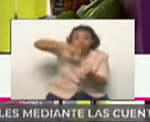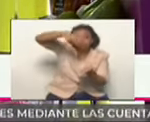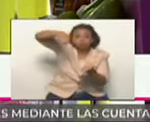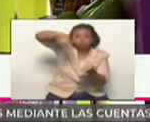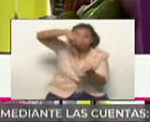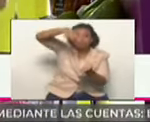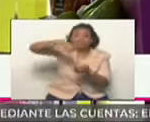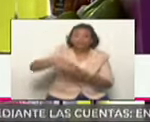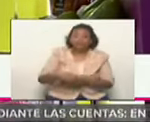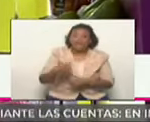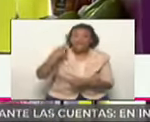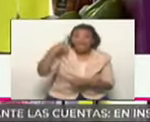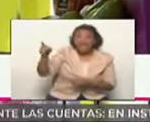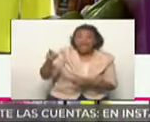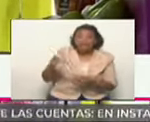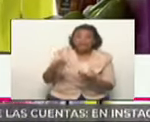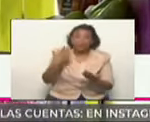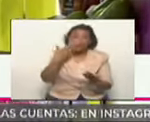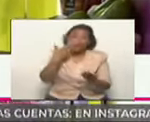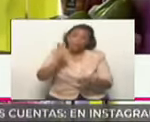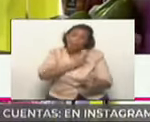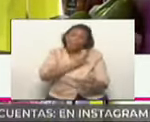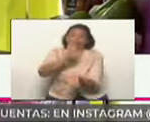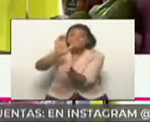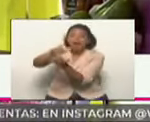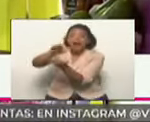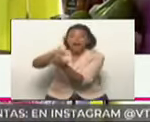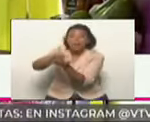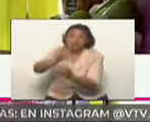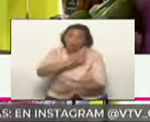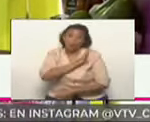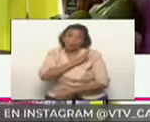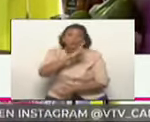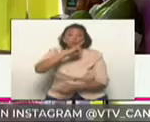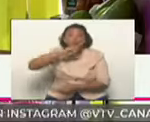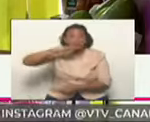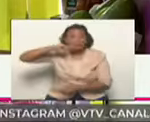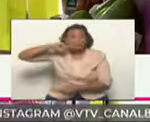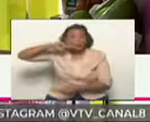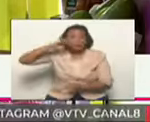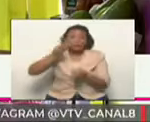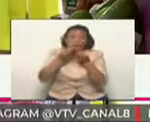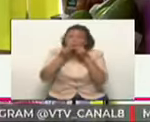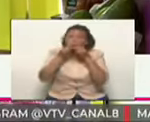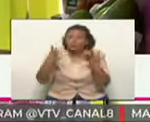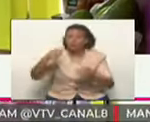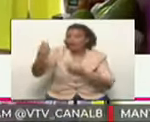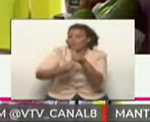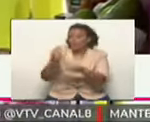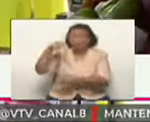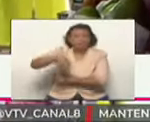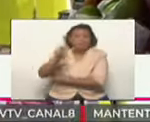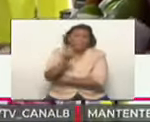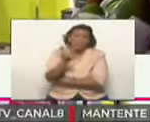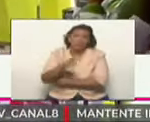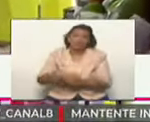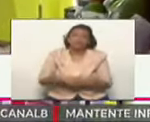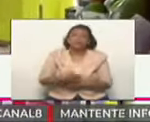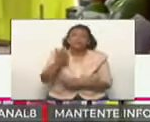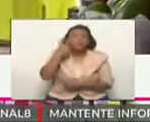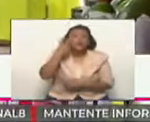¿qué es esto? Eso es un culí de ají margariteño. ¿Verdad? Y es riquísimo, presidente, porque es hecho en Venezuela. Vamos a